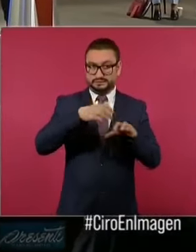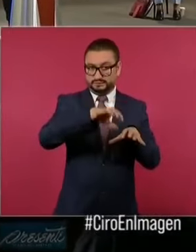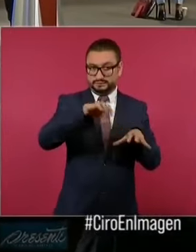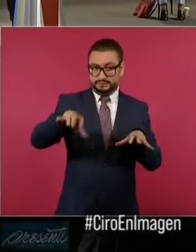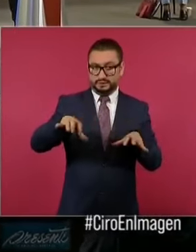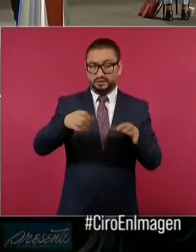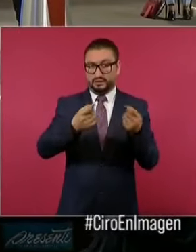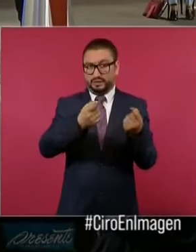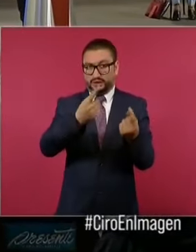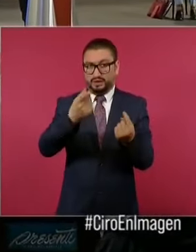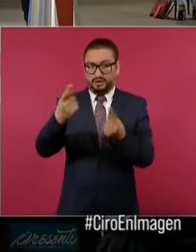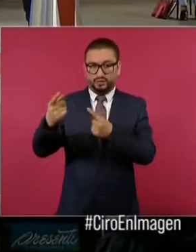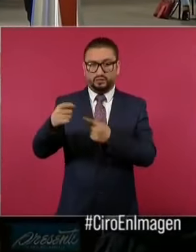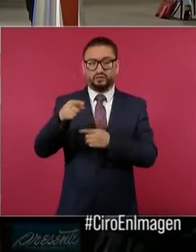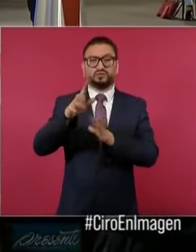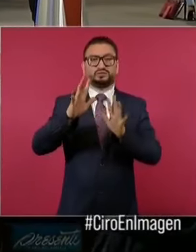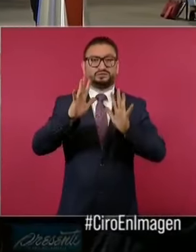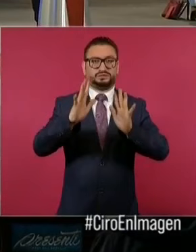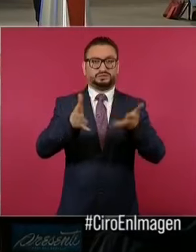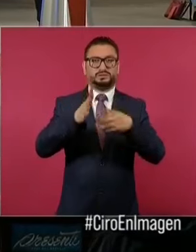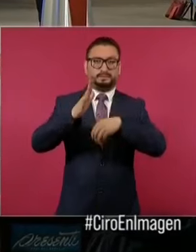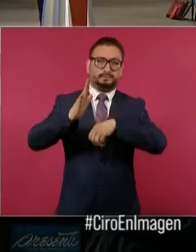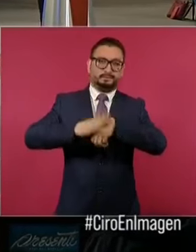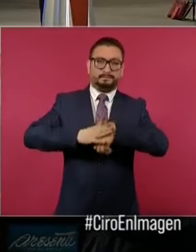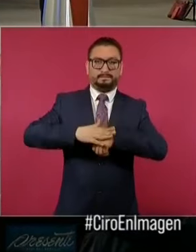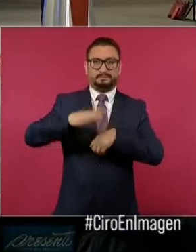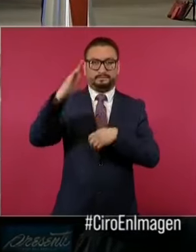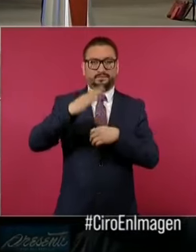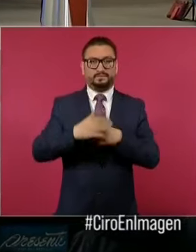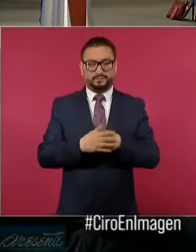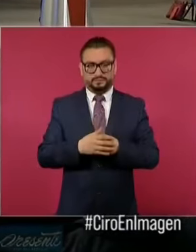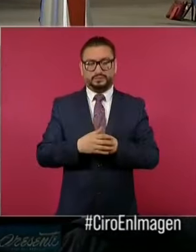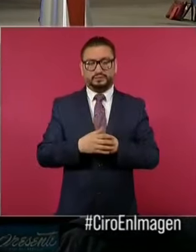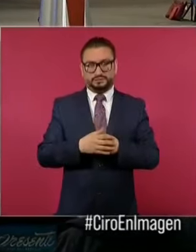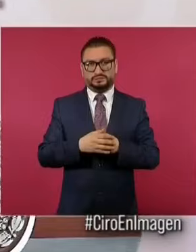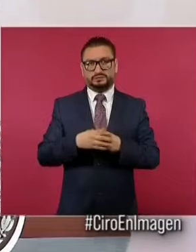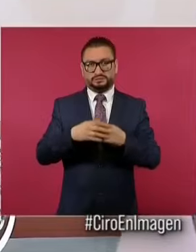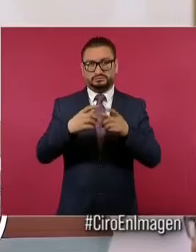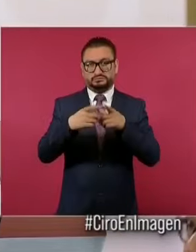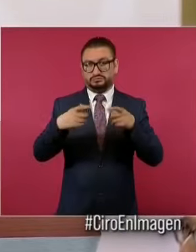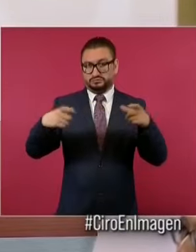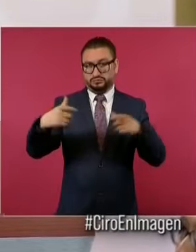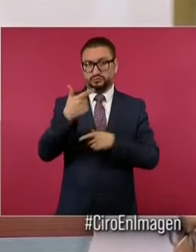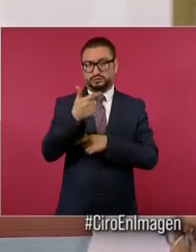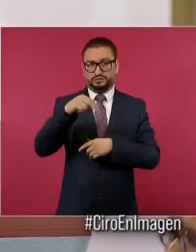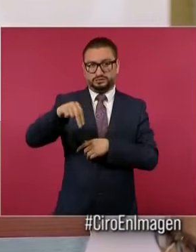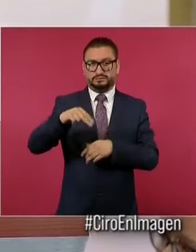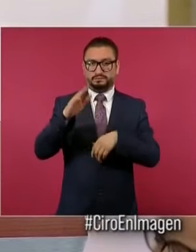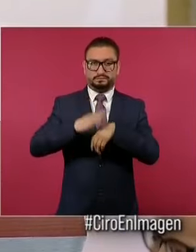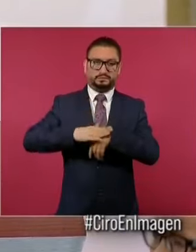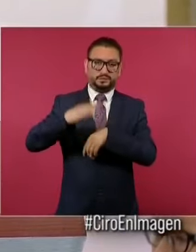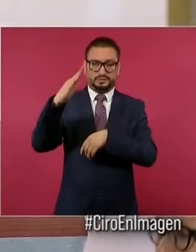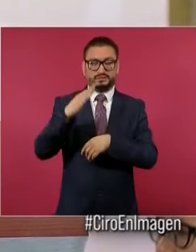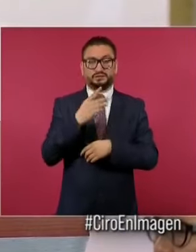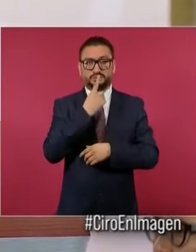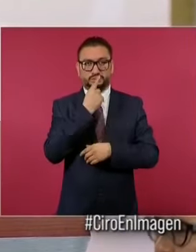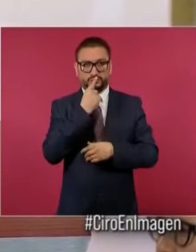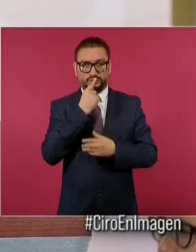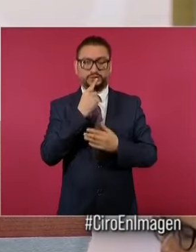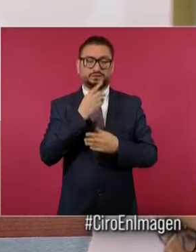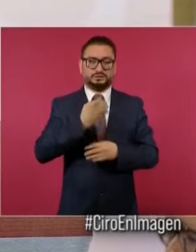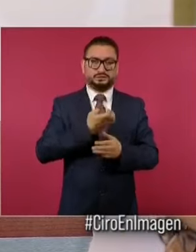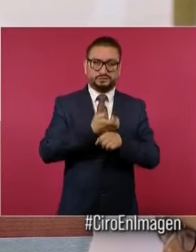en donde ya son más los elementos de la Guardia Nacional que los